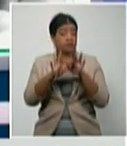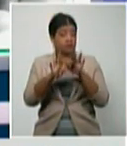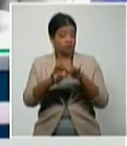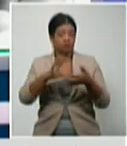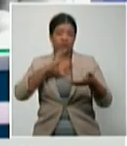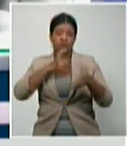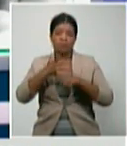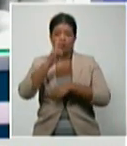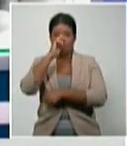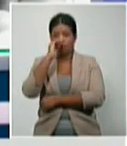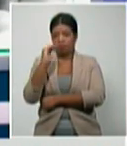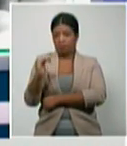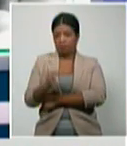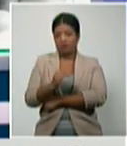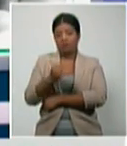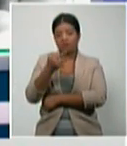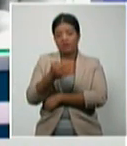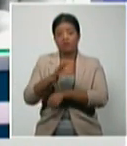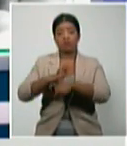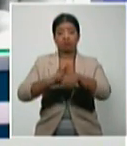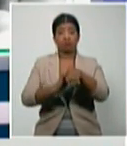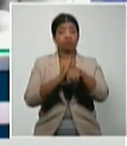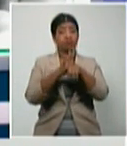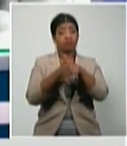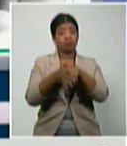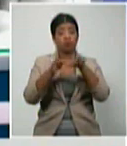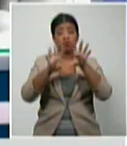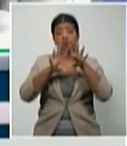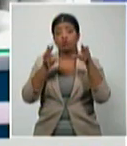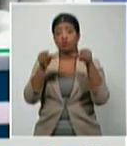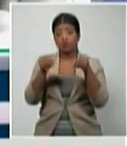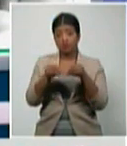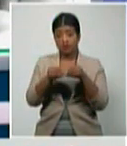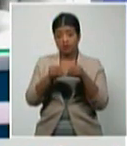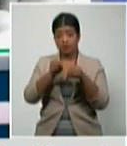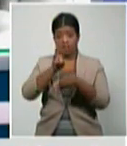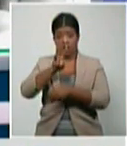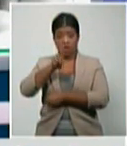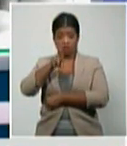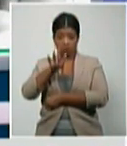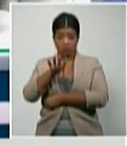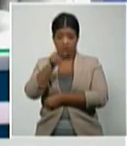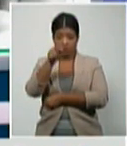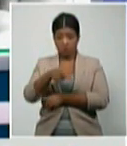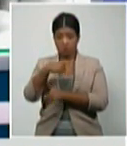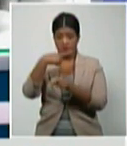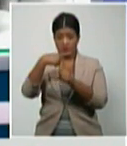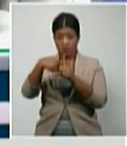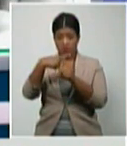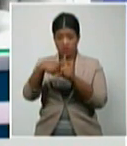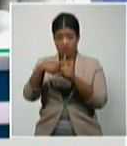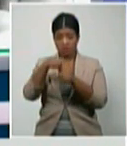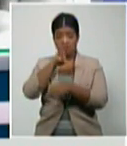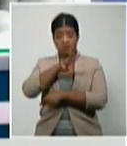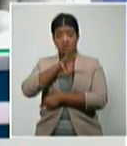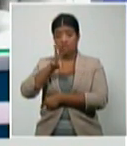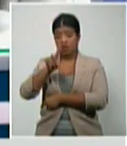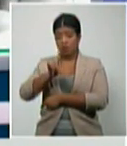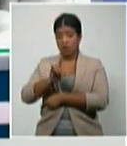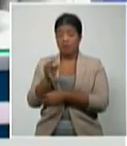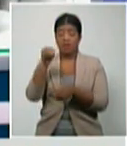menores con la COVID-19. Del total, 314 positivos, 239 autóctonos